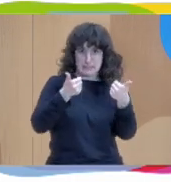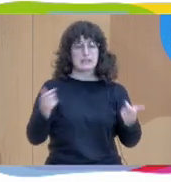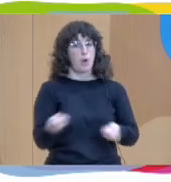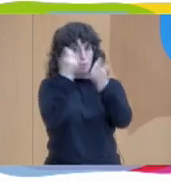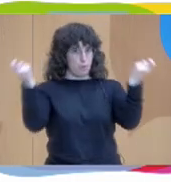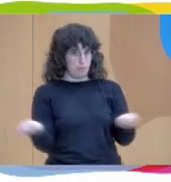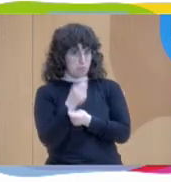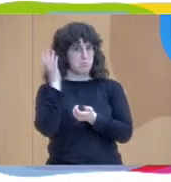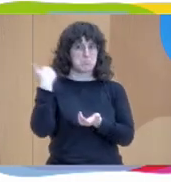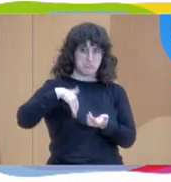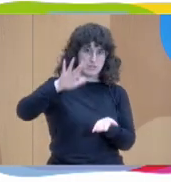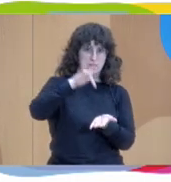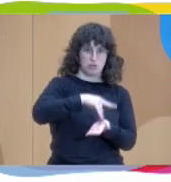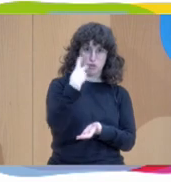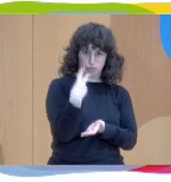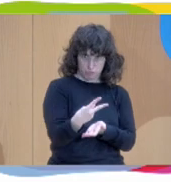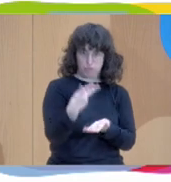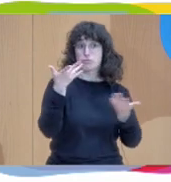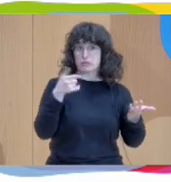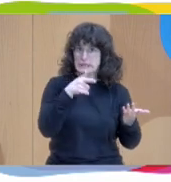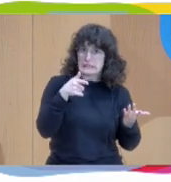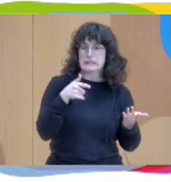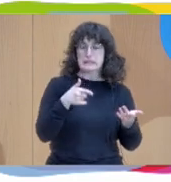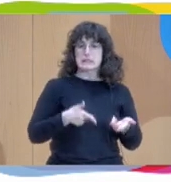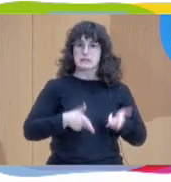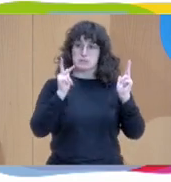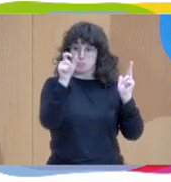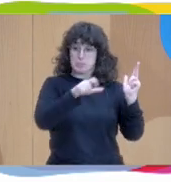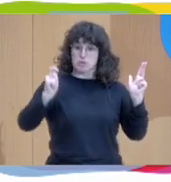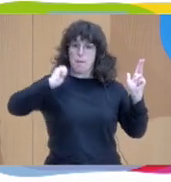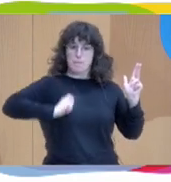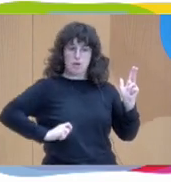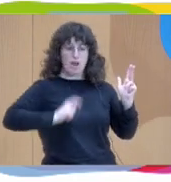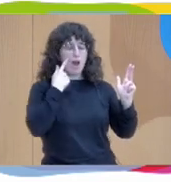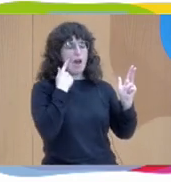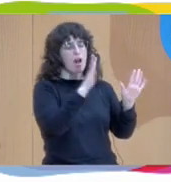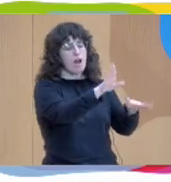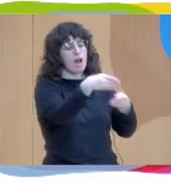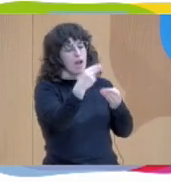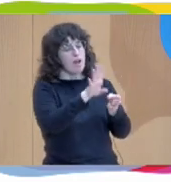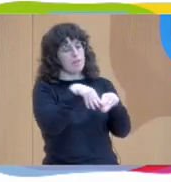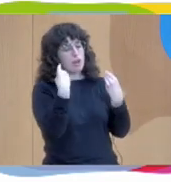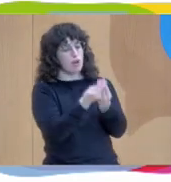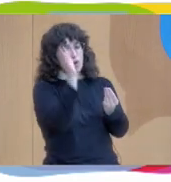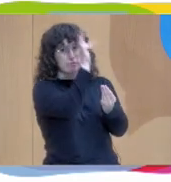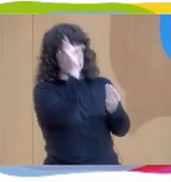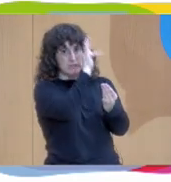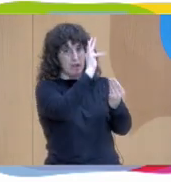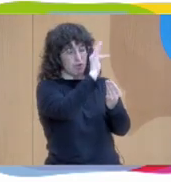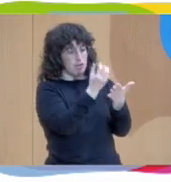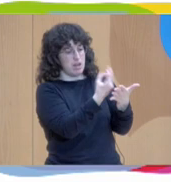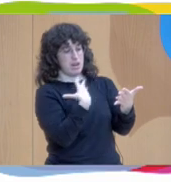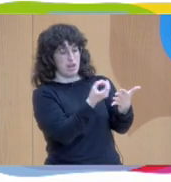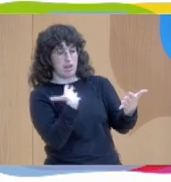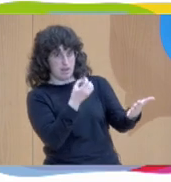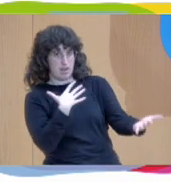y que pretenden también Bueno pues poner a disposición de Los profesionales esos documentos también eh teóricos que nos pueden